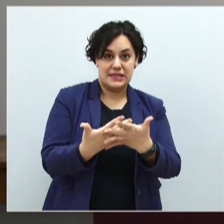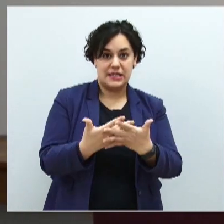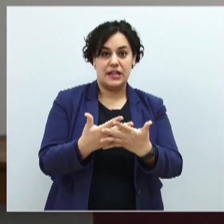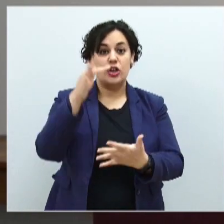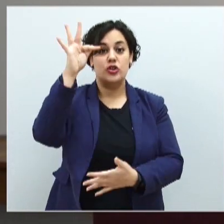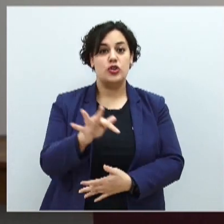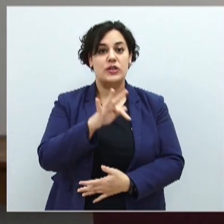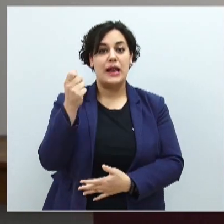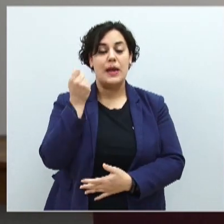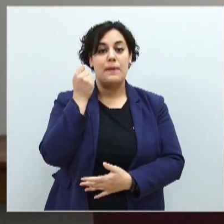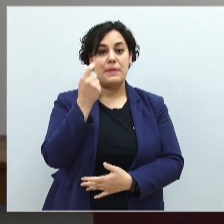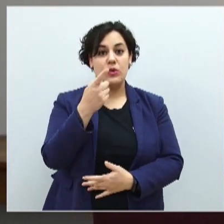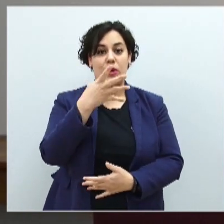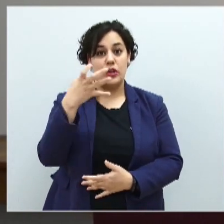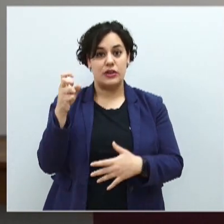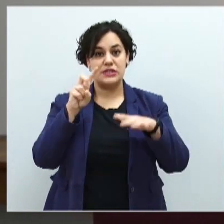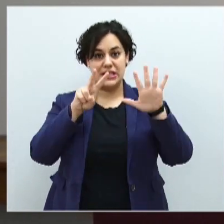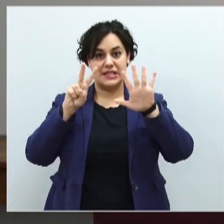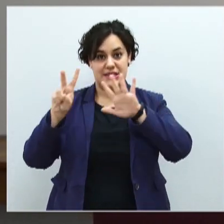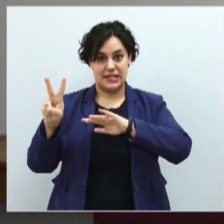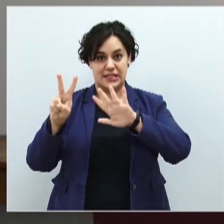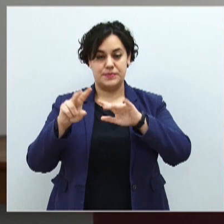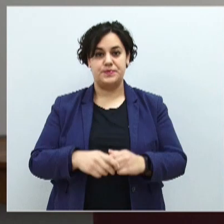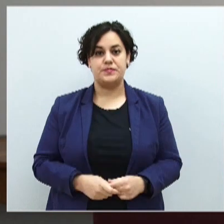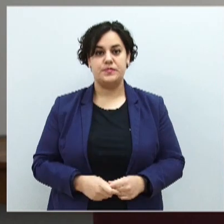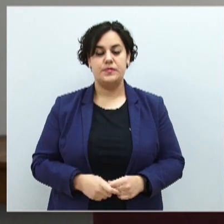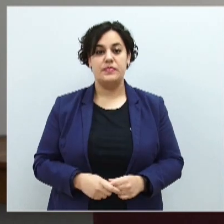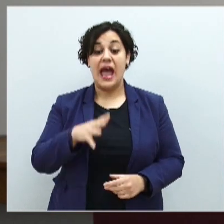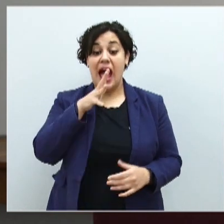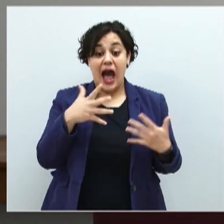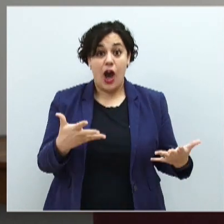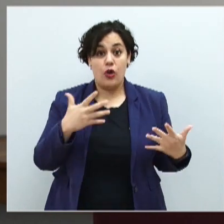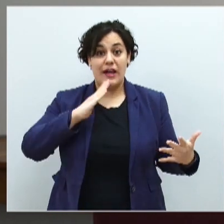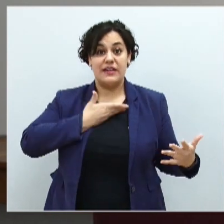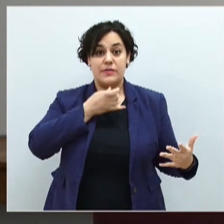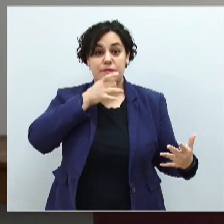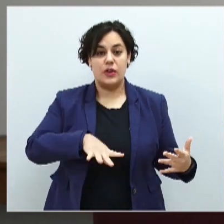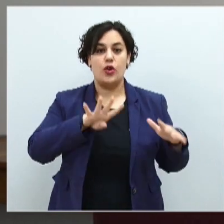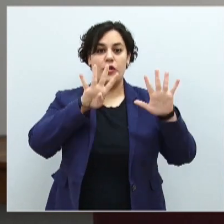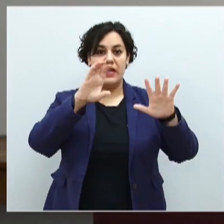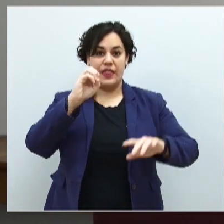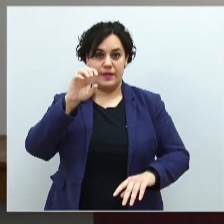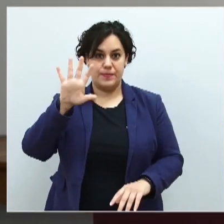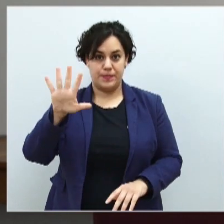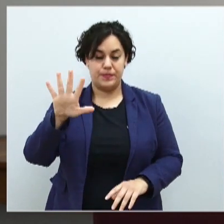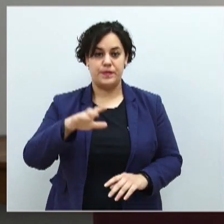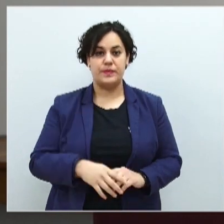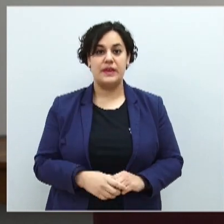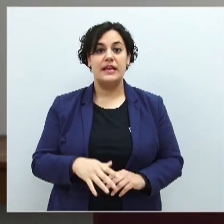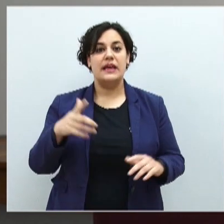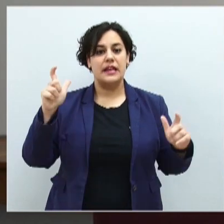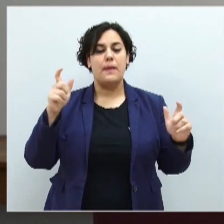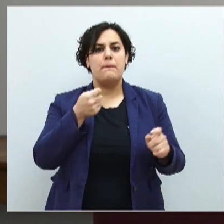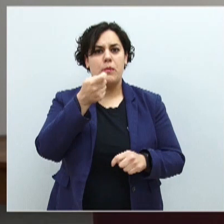a 1.487, el número de casos activos era de 905 y siguen